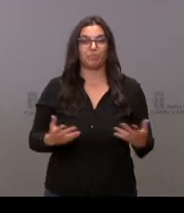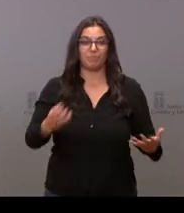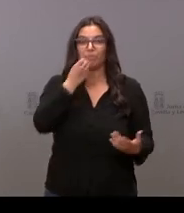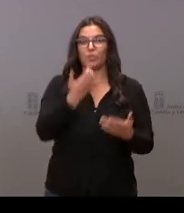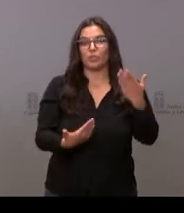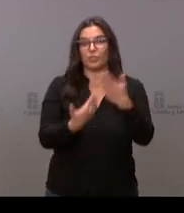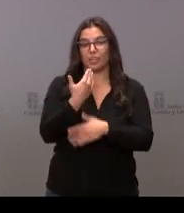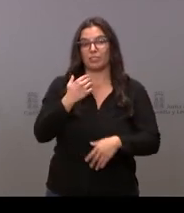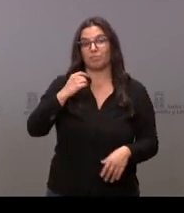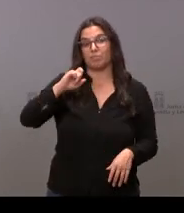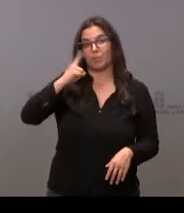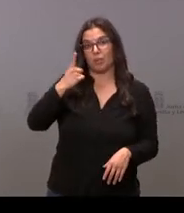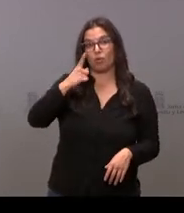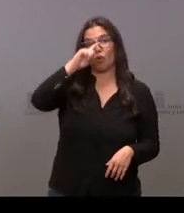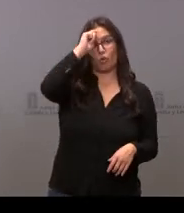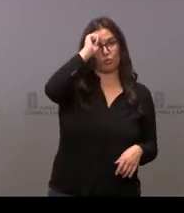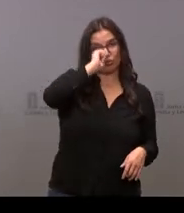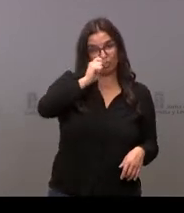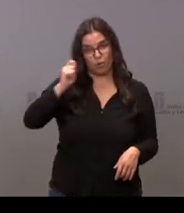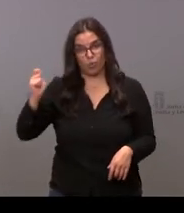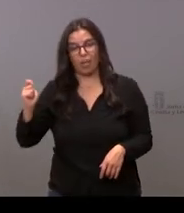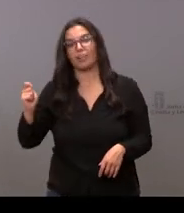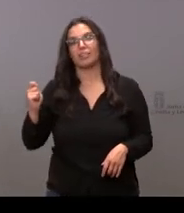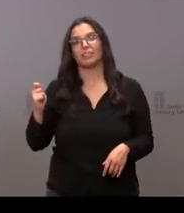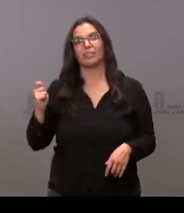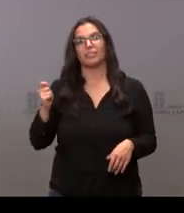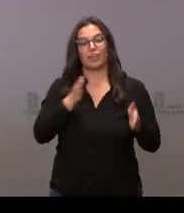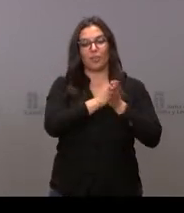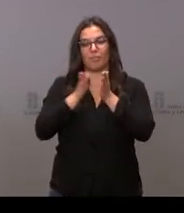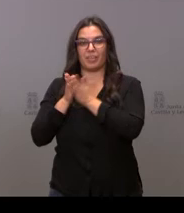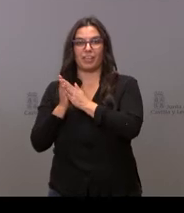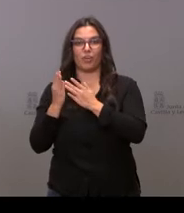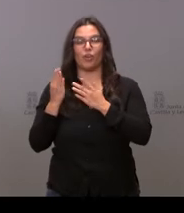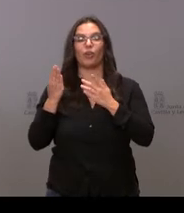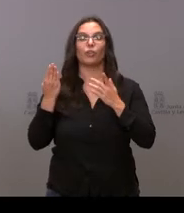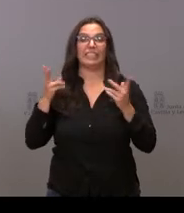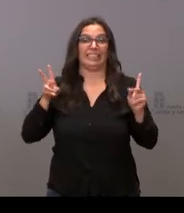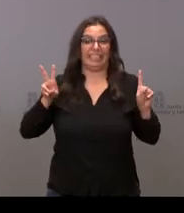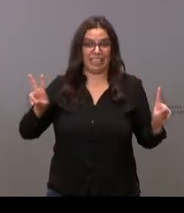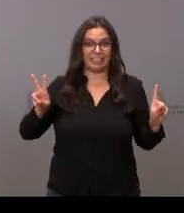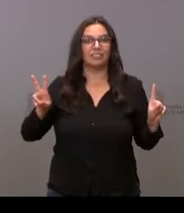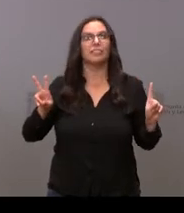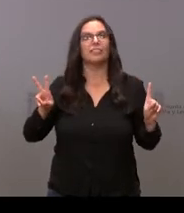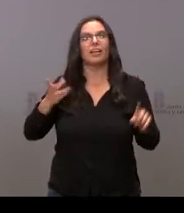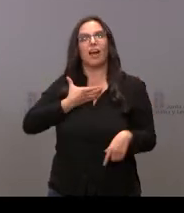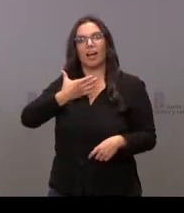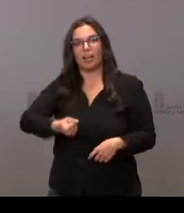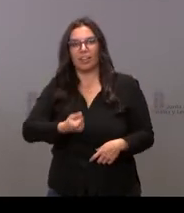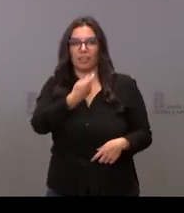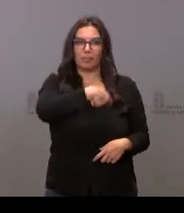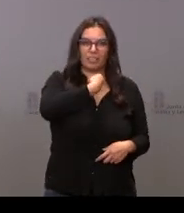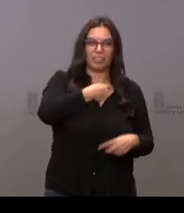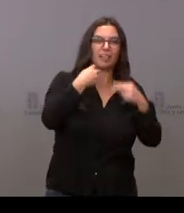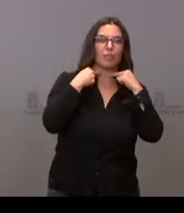en primer lugar saludar a los tres representantes de las tres instituciones al alcalde de la ciudad al presidente de la diputación